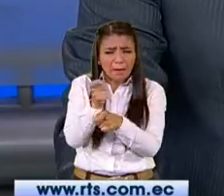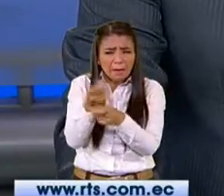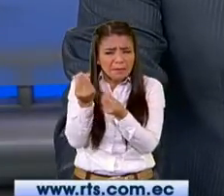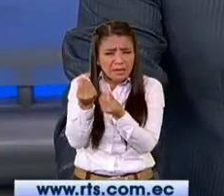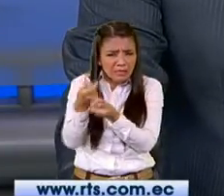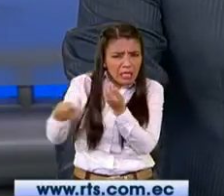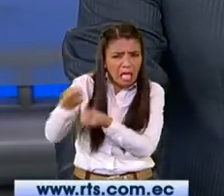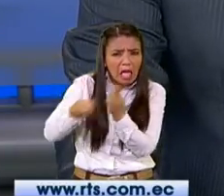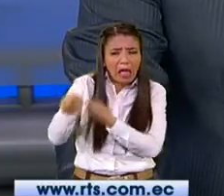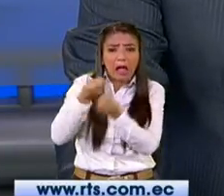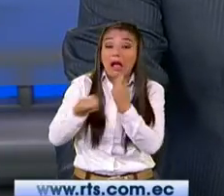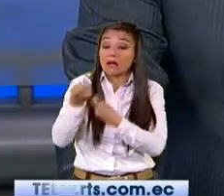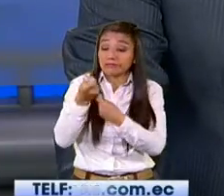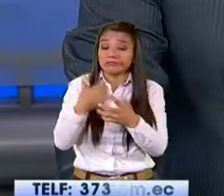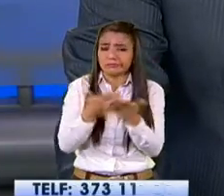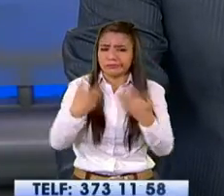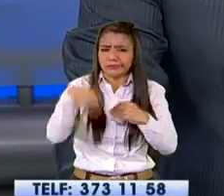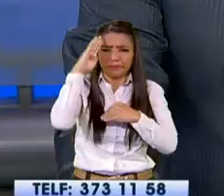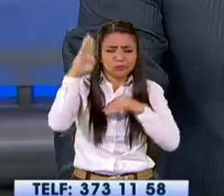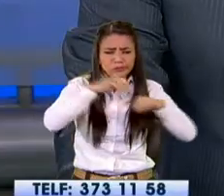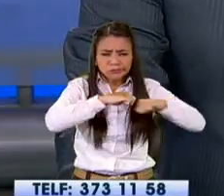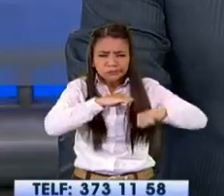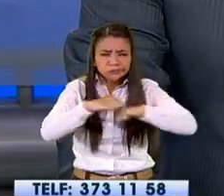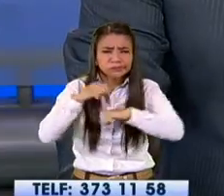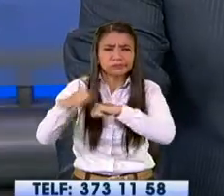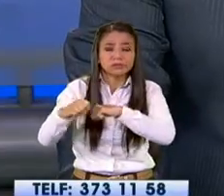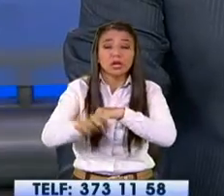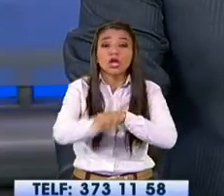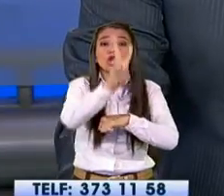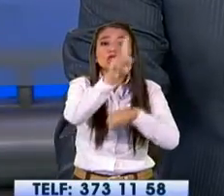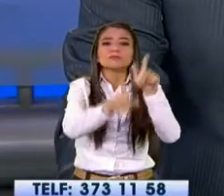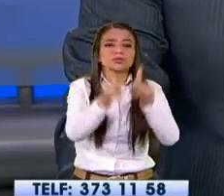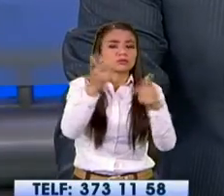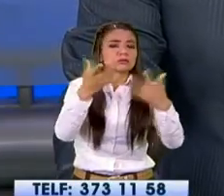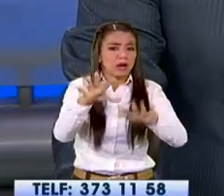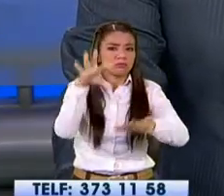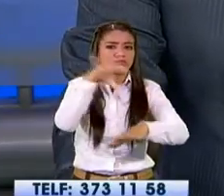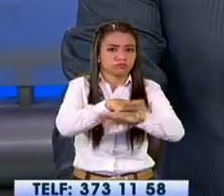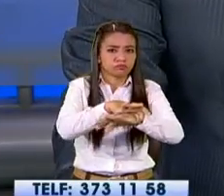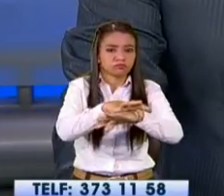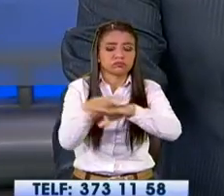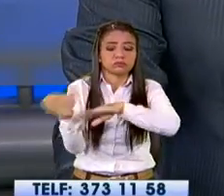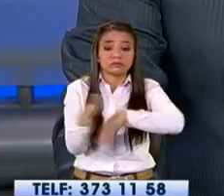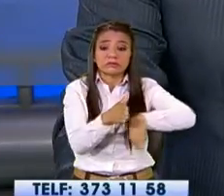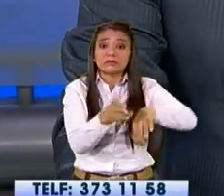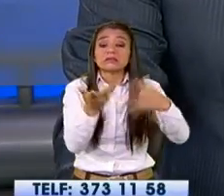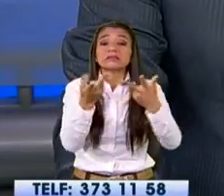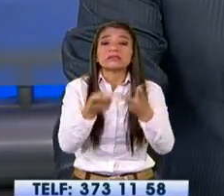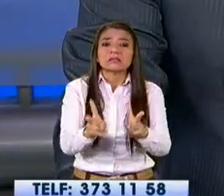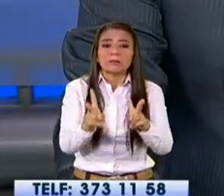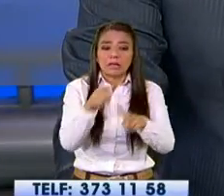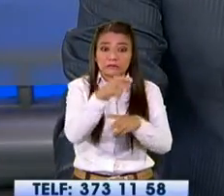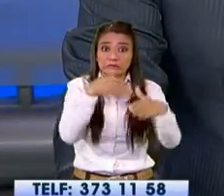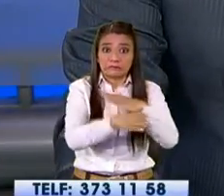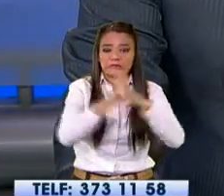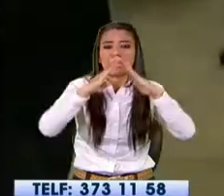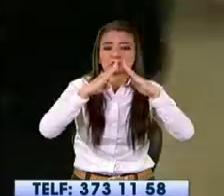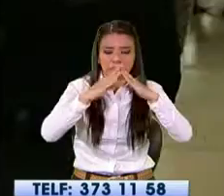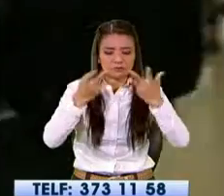policía retirado. Tras un operativo se logró la captura de dos de los implicados en este caso y se allanó además un inmueble.